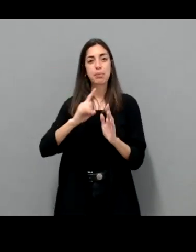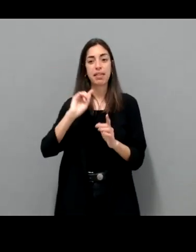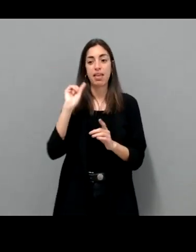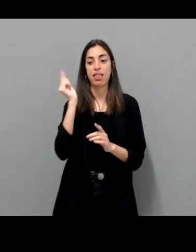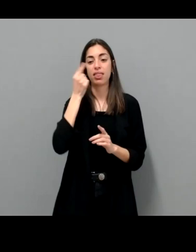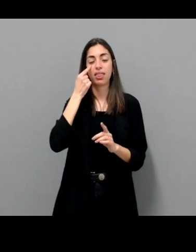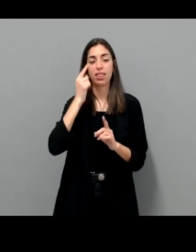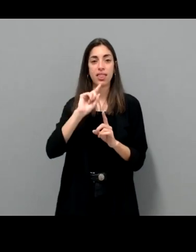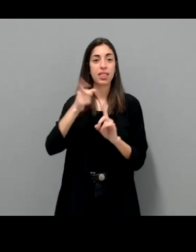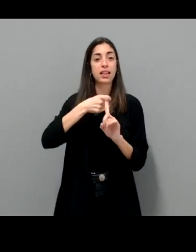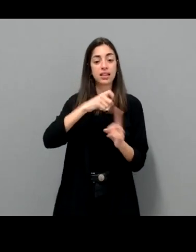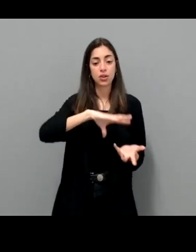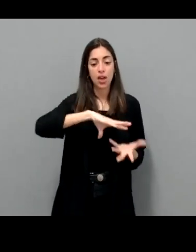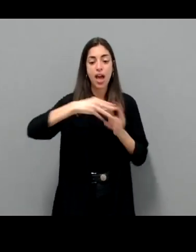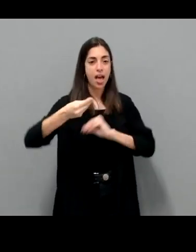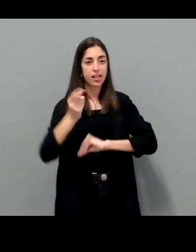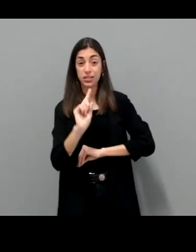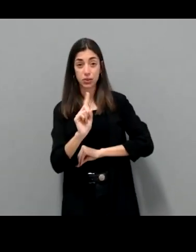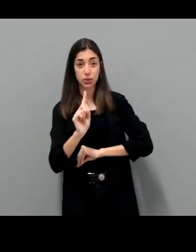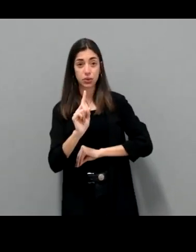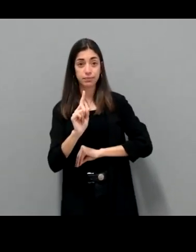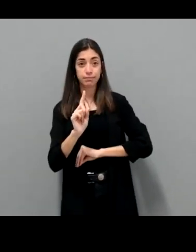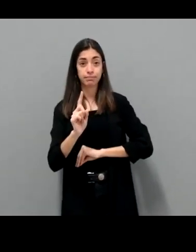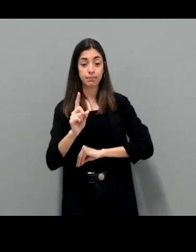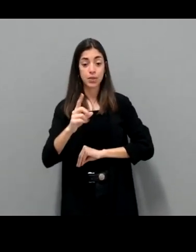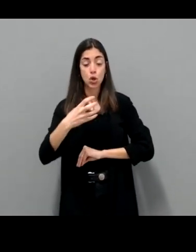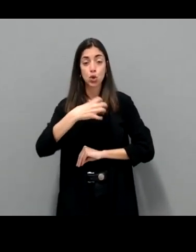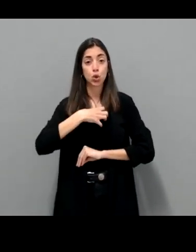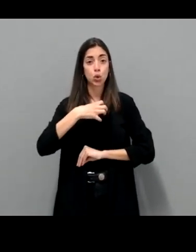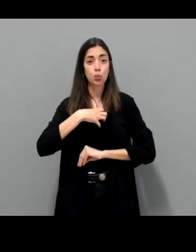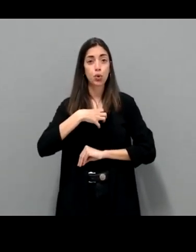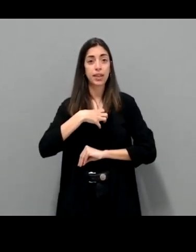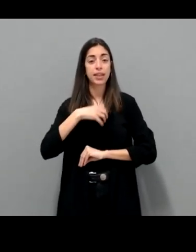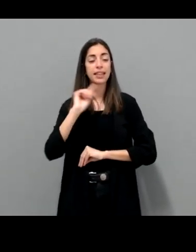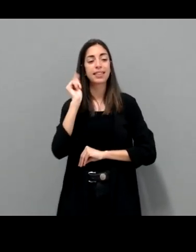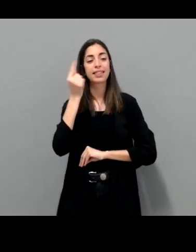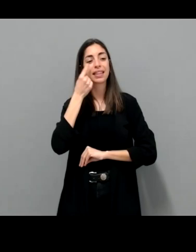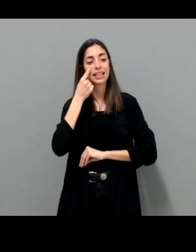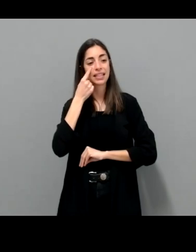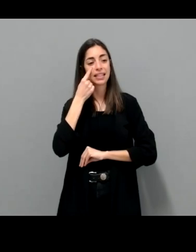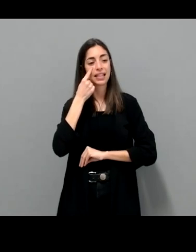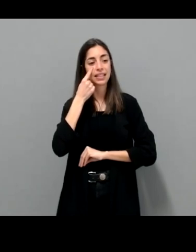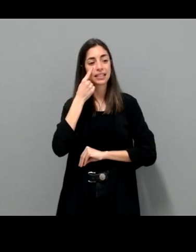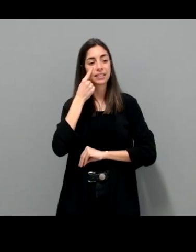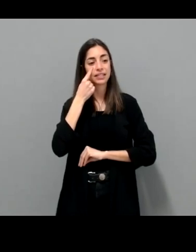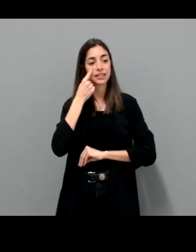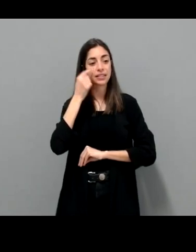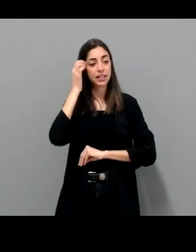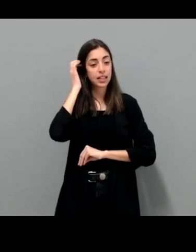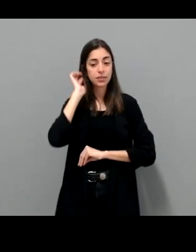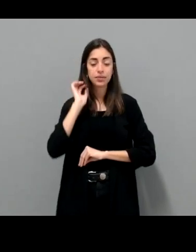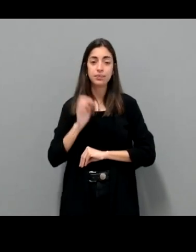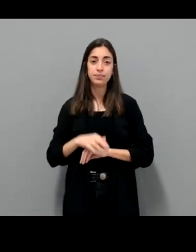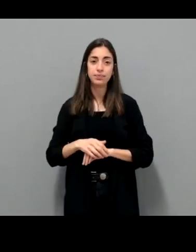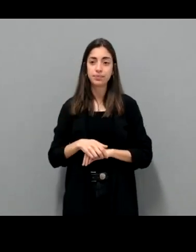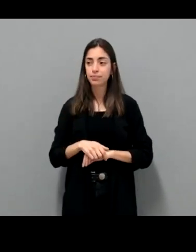o radiodiagnóstico, no es posible detectar la extensión que hoy nos contará Rosa, su